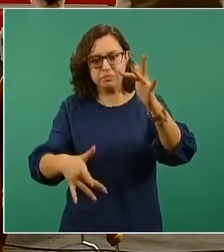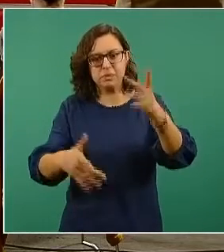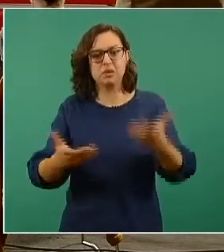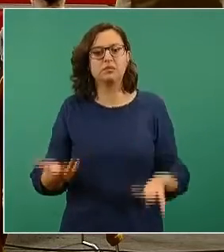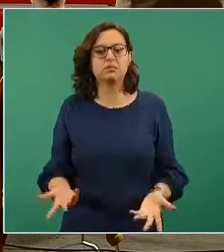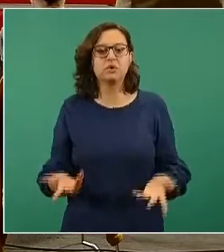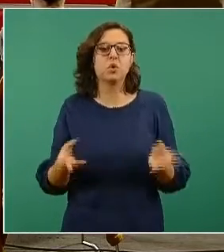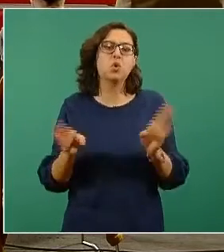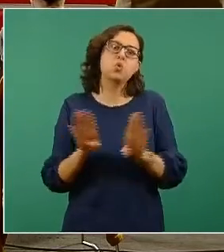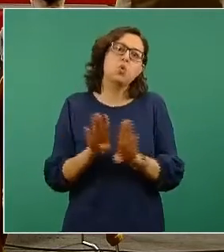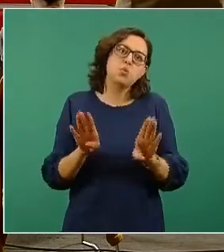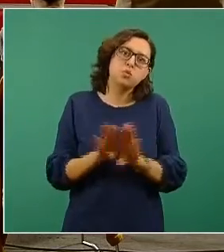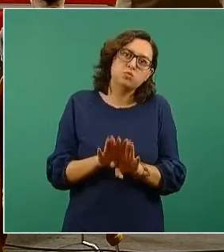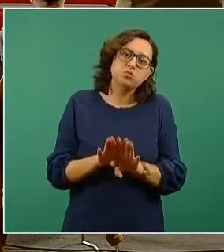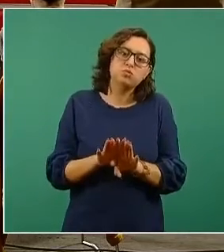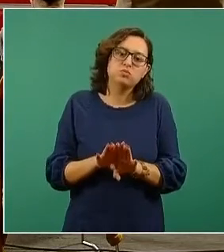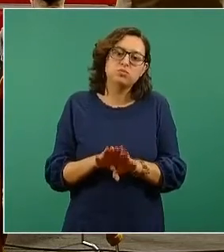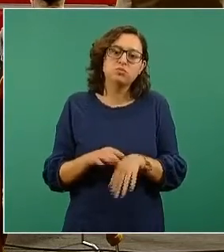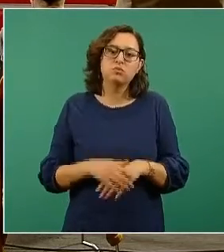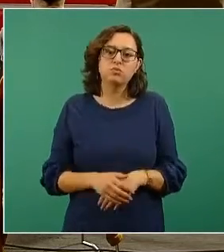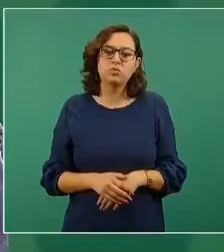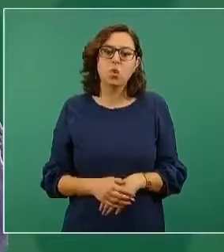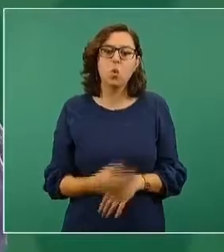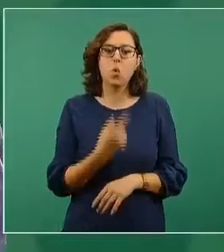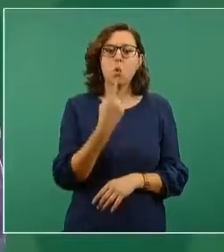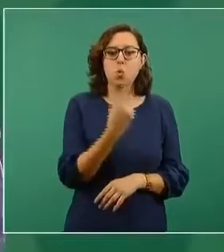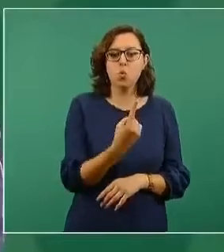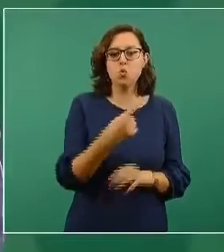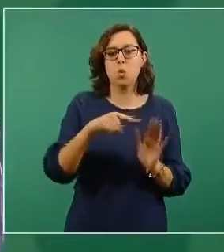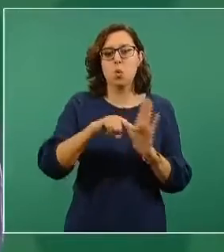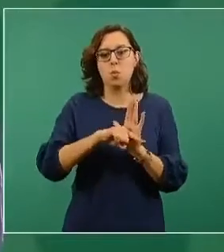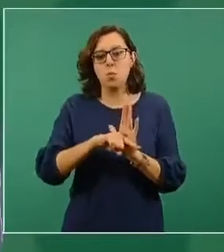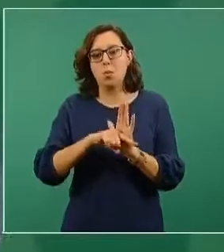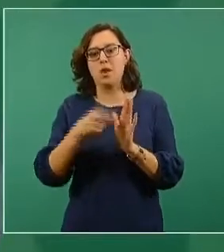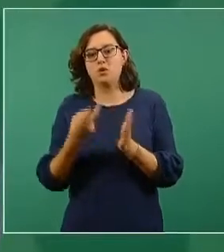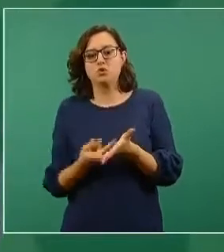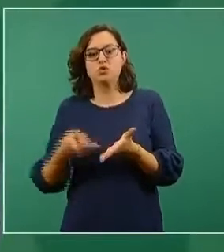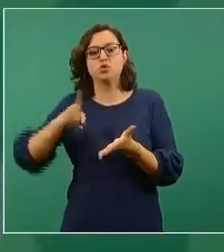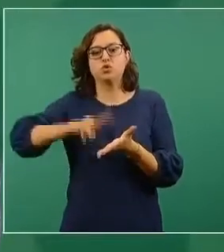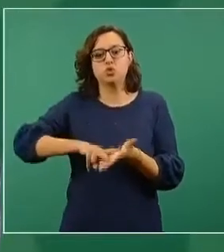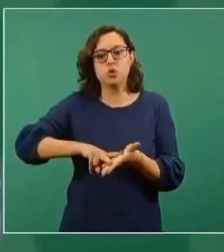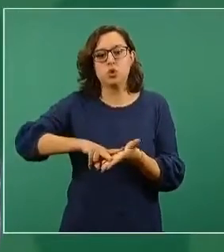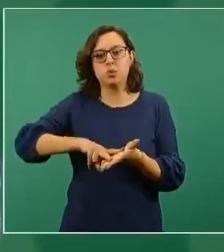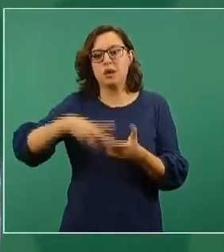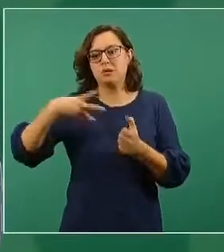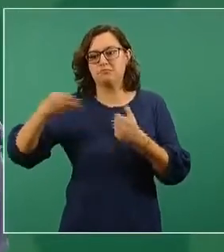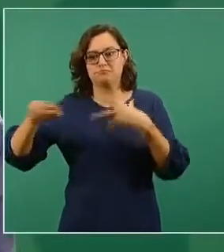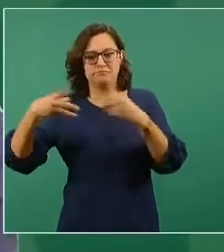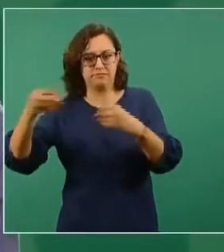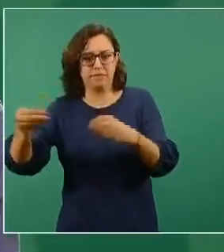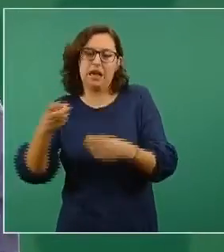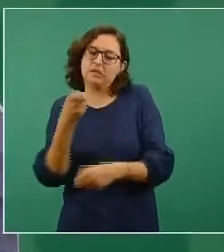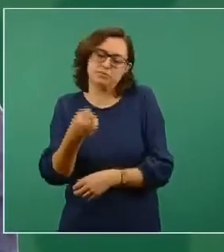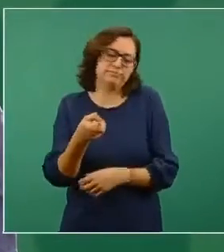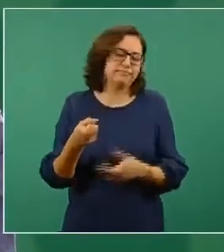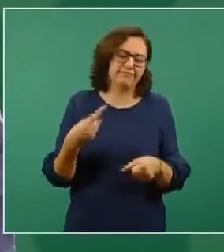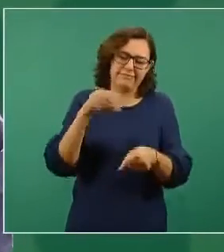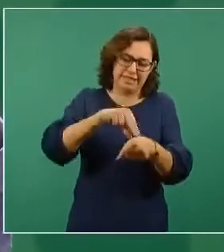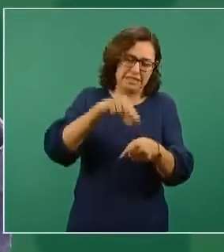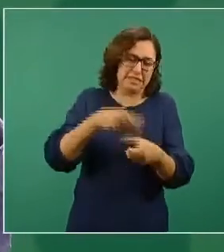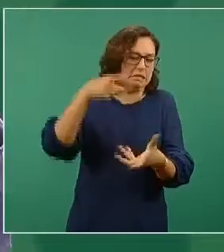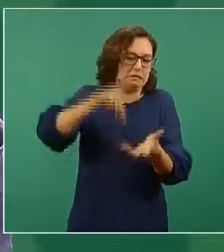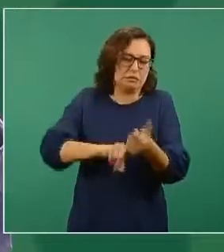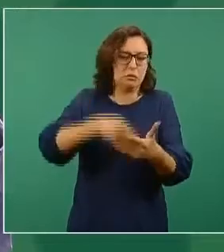Muy técnicamente es 1 menos el inverso del número básico de reproducción. De manera